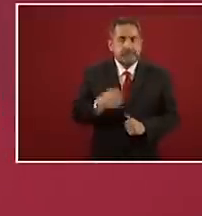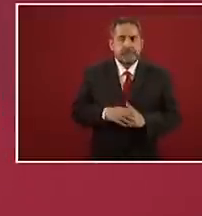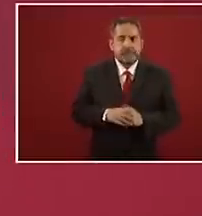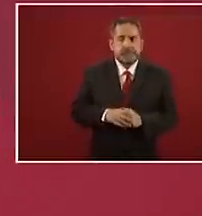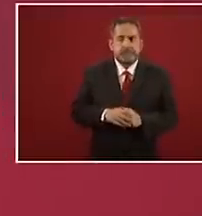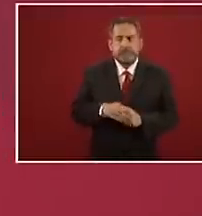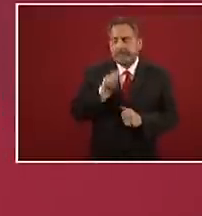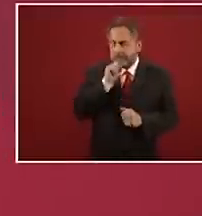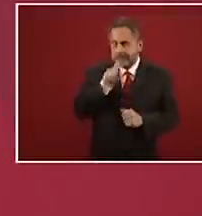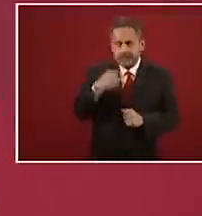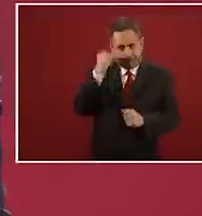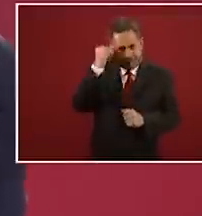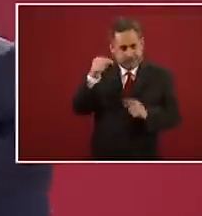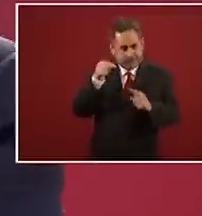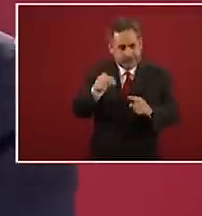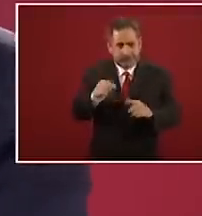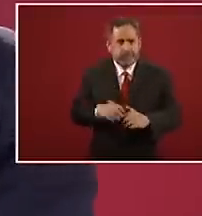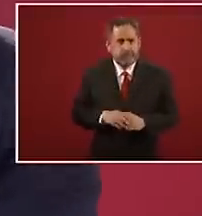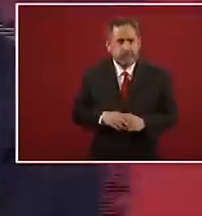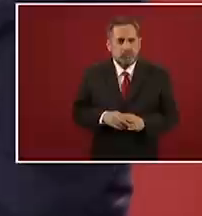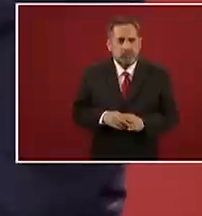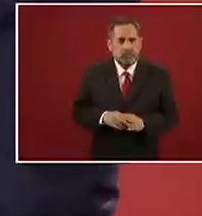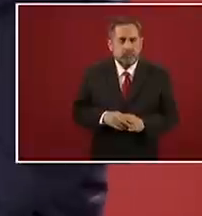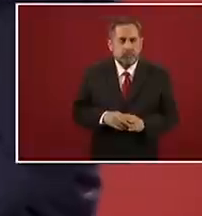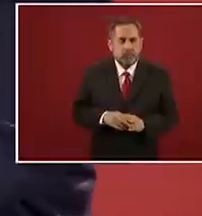en ese sentido, pues